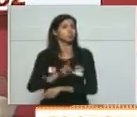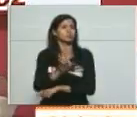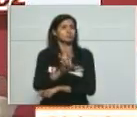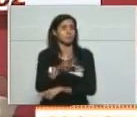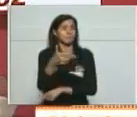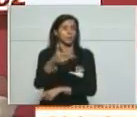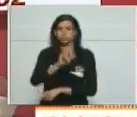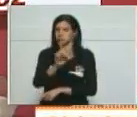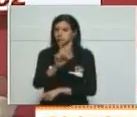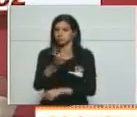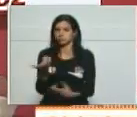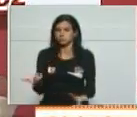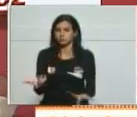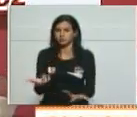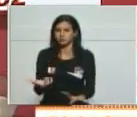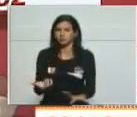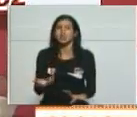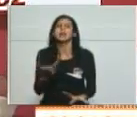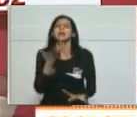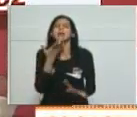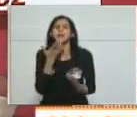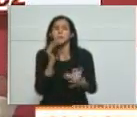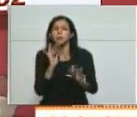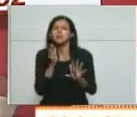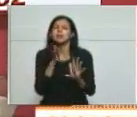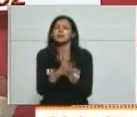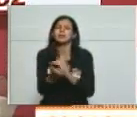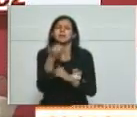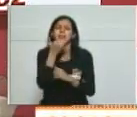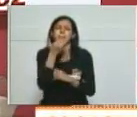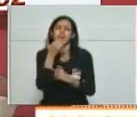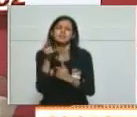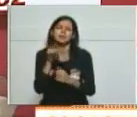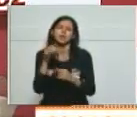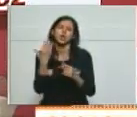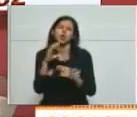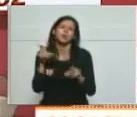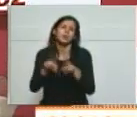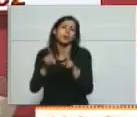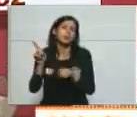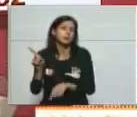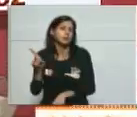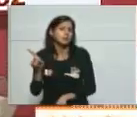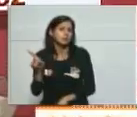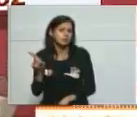el cuartel. ¿Qué hubiese ocurrido si eso pasa en Colombia? ¿Ah?